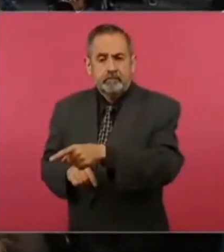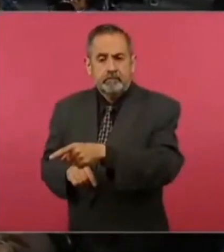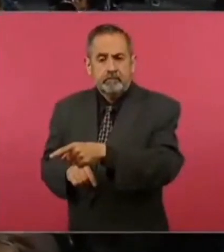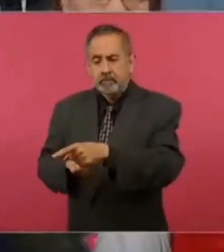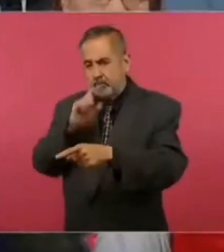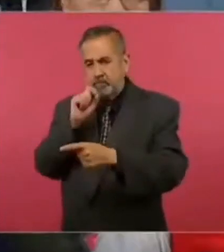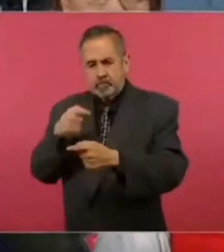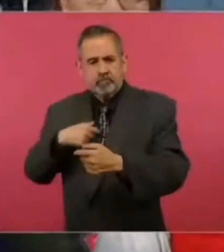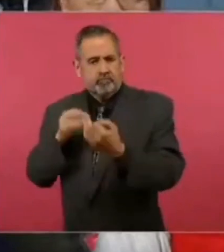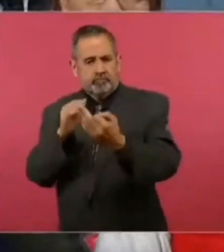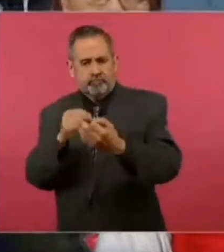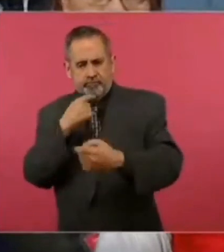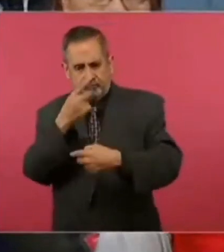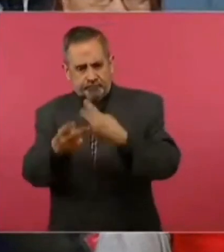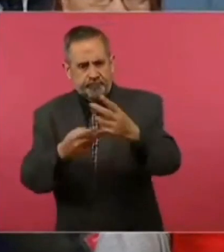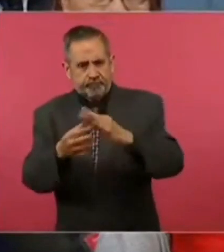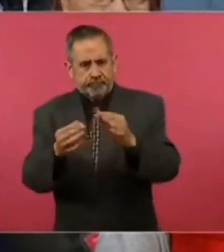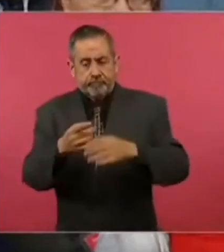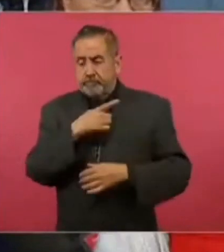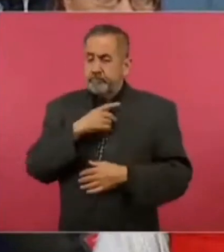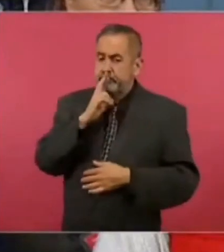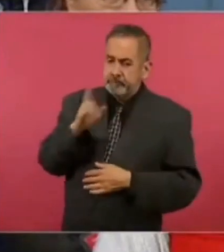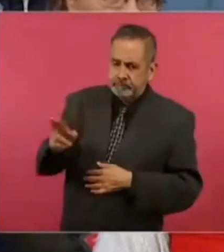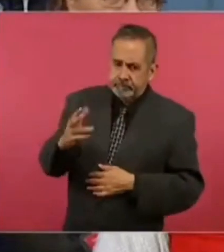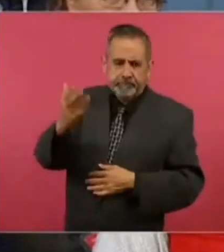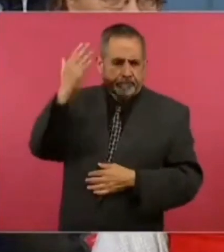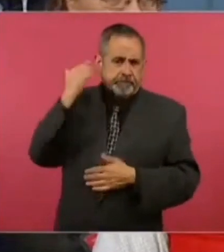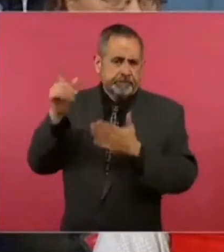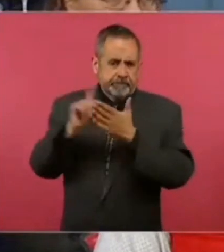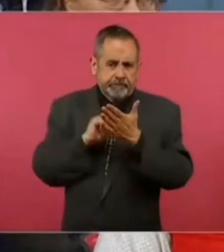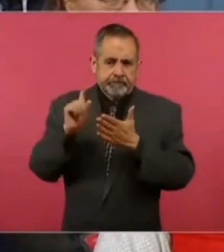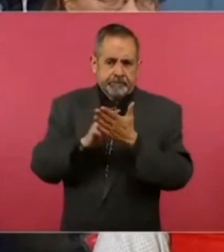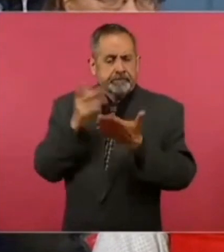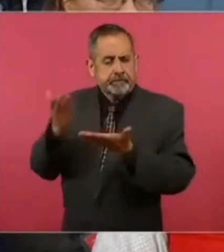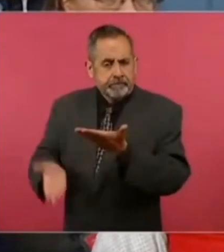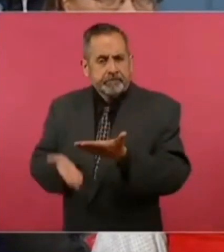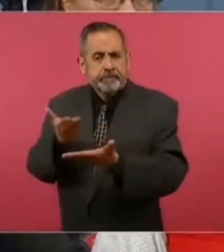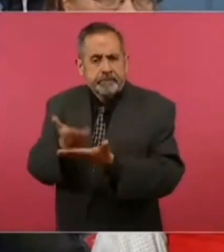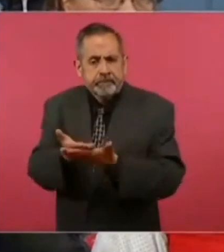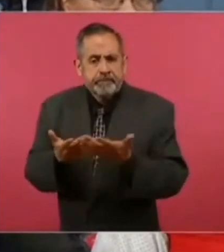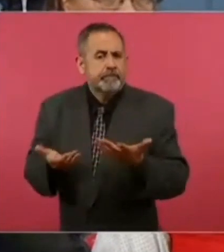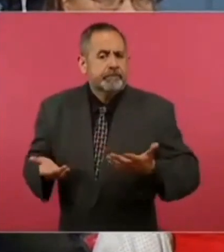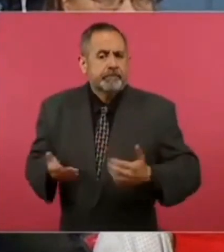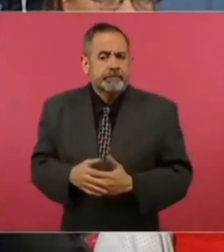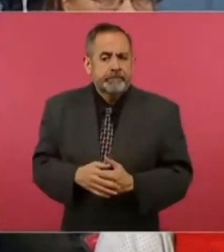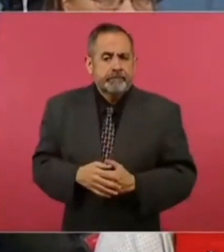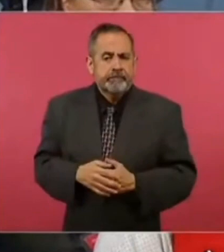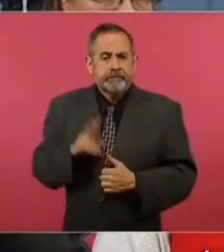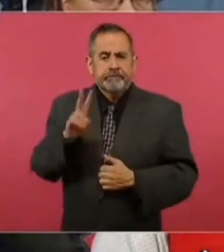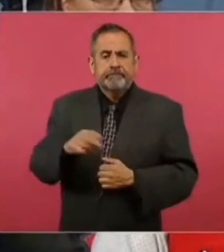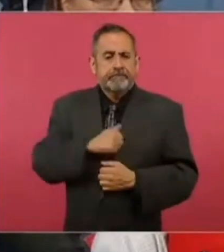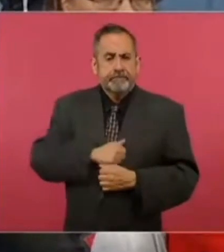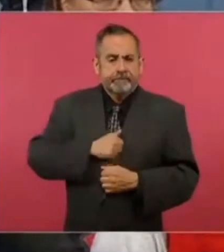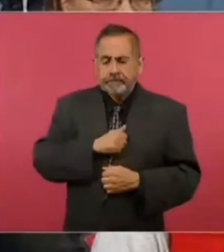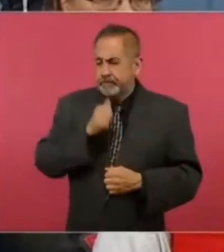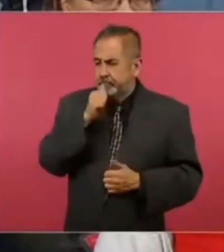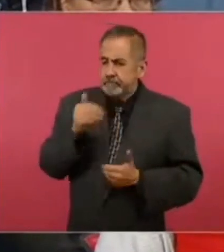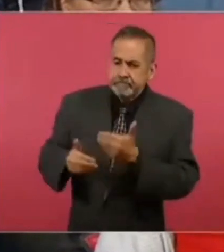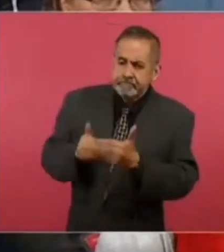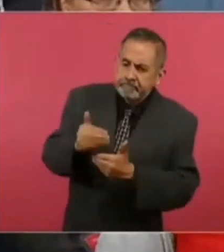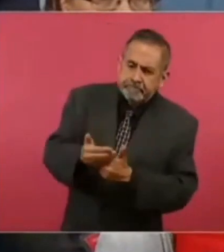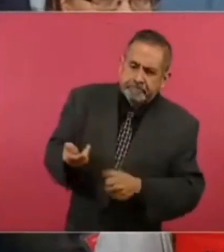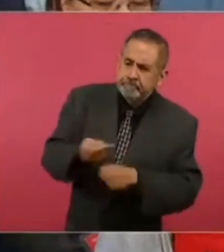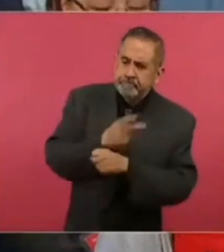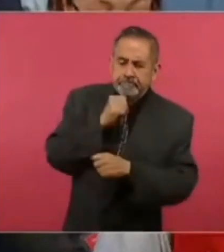aquí lo planteé, que se iba a dar una respuesta, ya tiene meses que se planteó aquí, y desafortunadamente no avanzó en